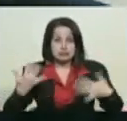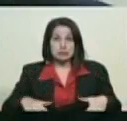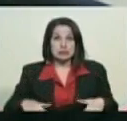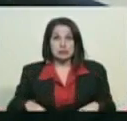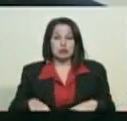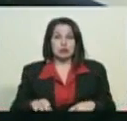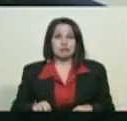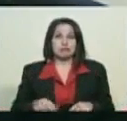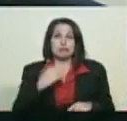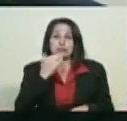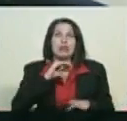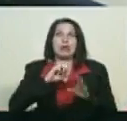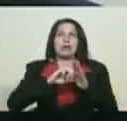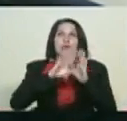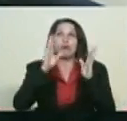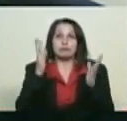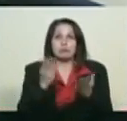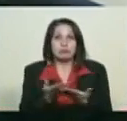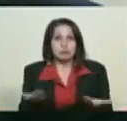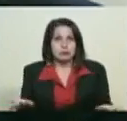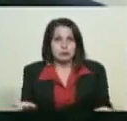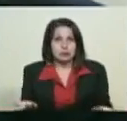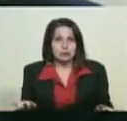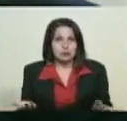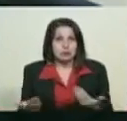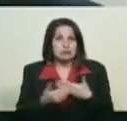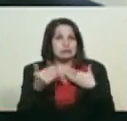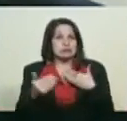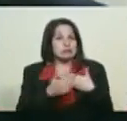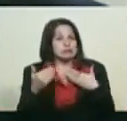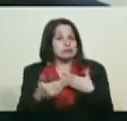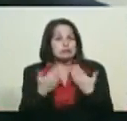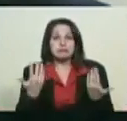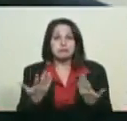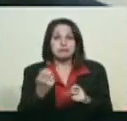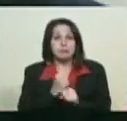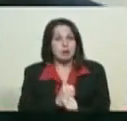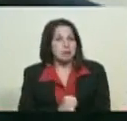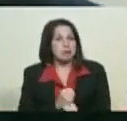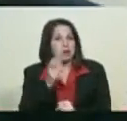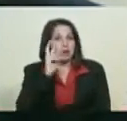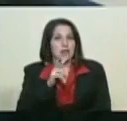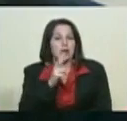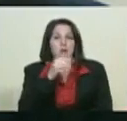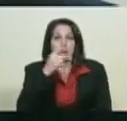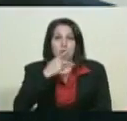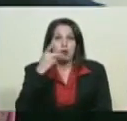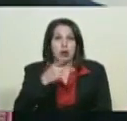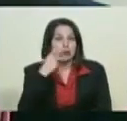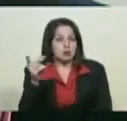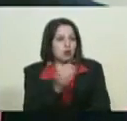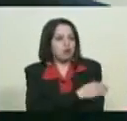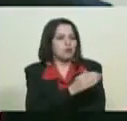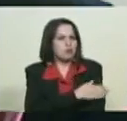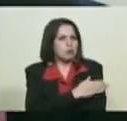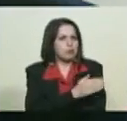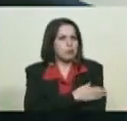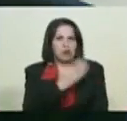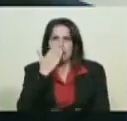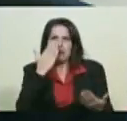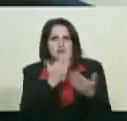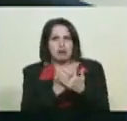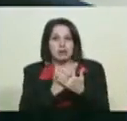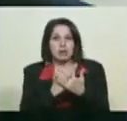¿Ustedes consideran que pudiera esperarse esto como estrategia política de la oposición venezolana de cara a las